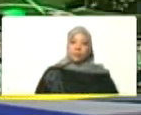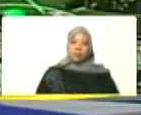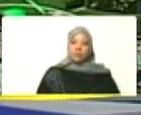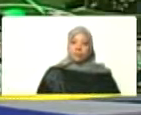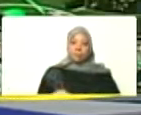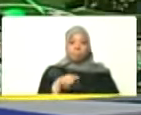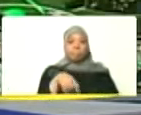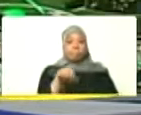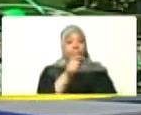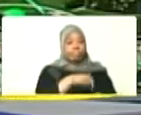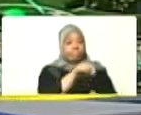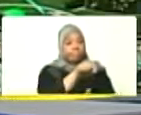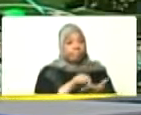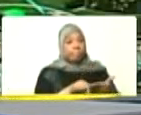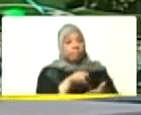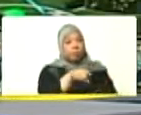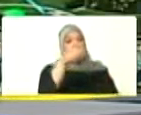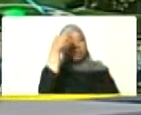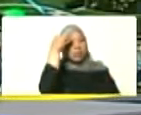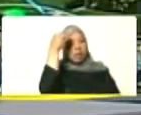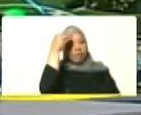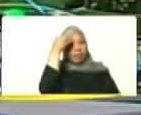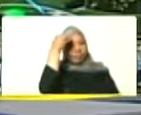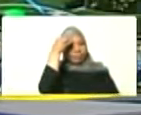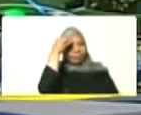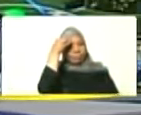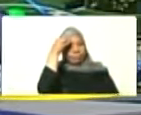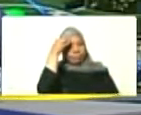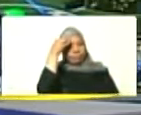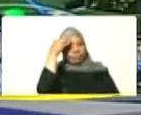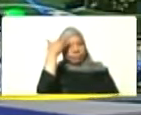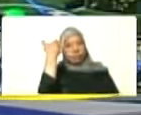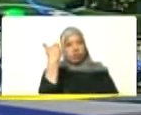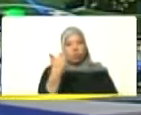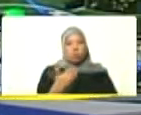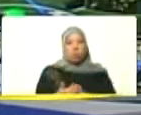Anótenlo. Ustedes saben que nosotros